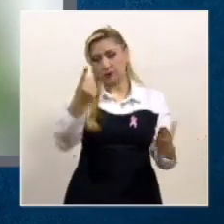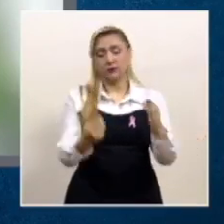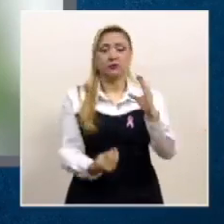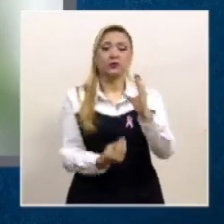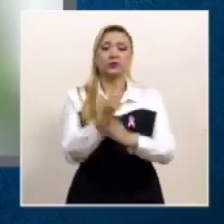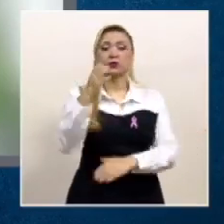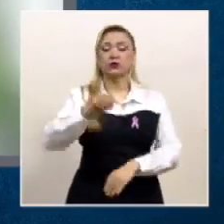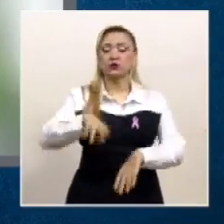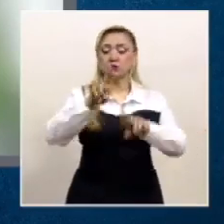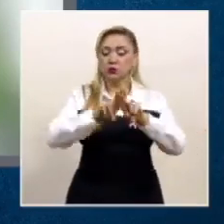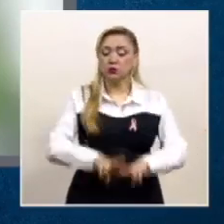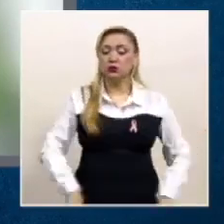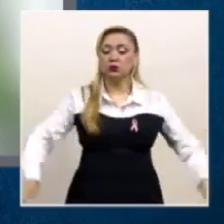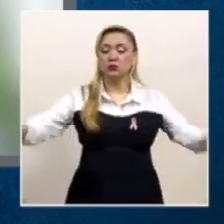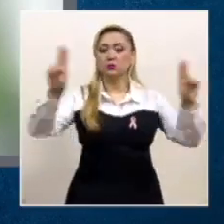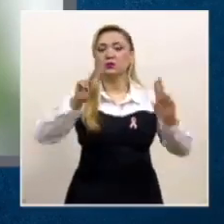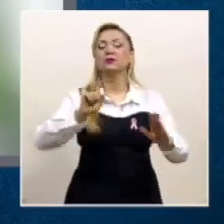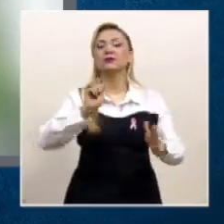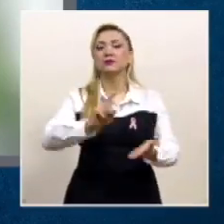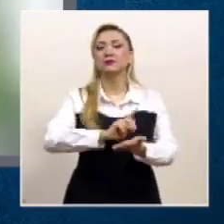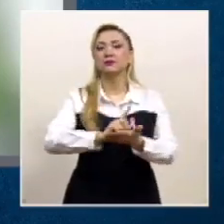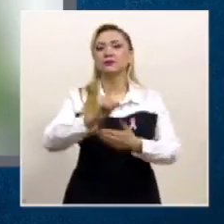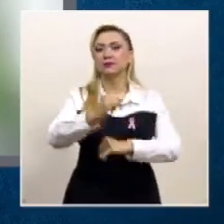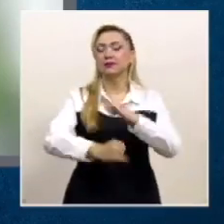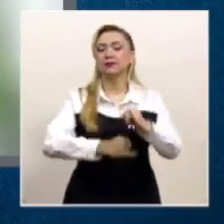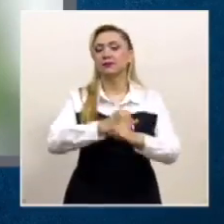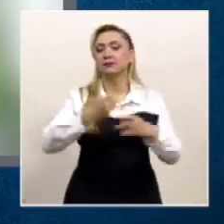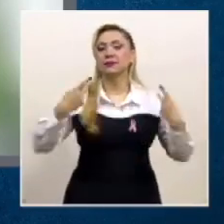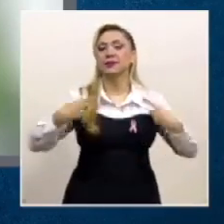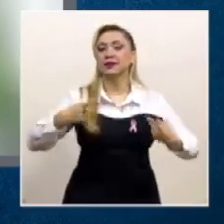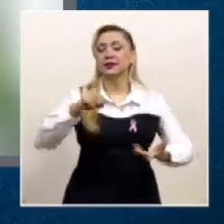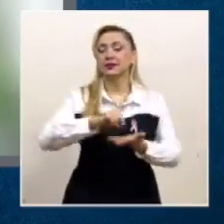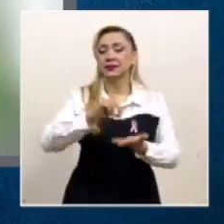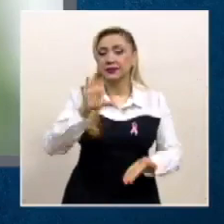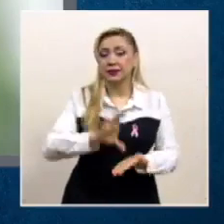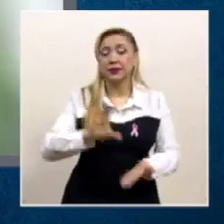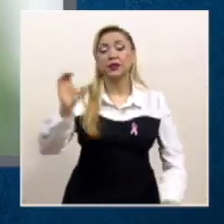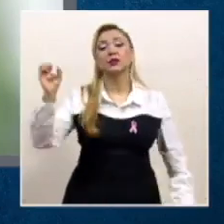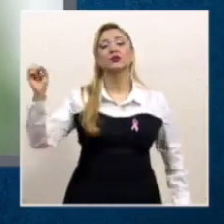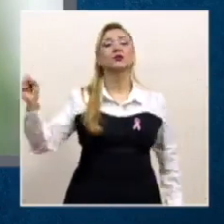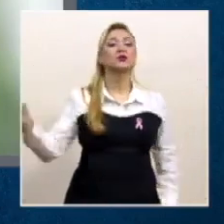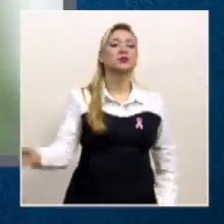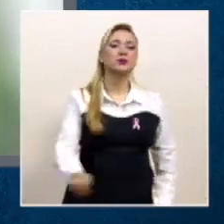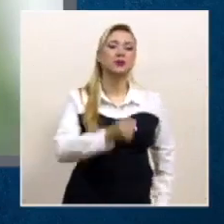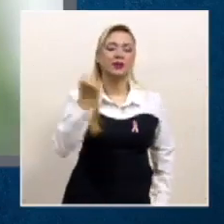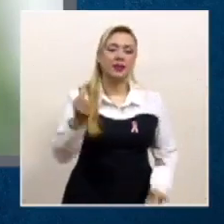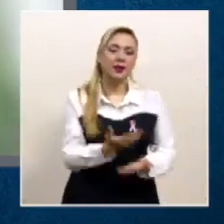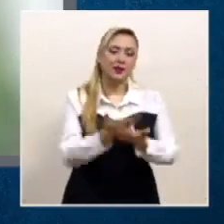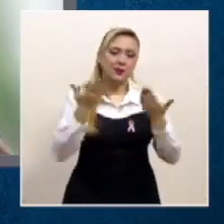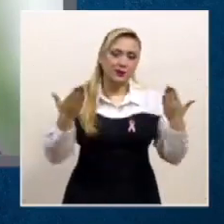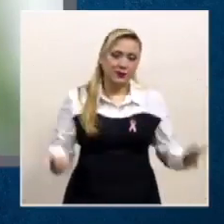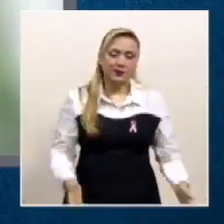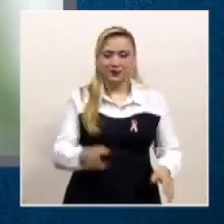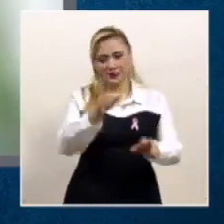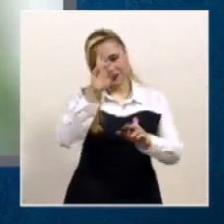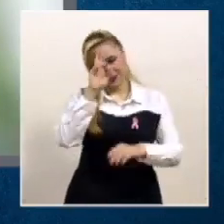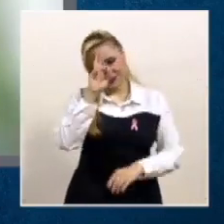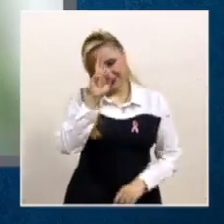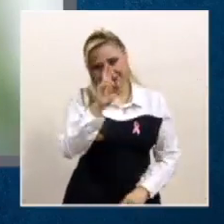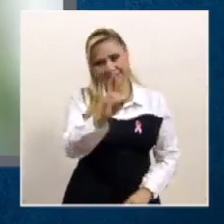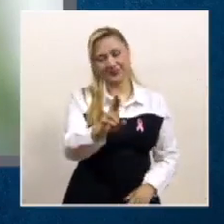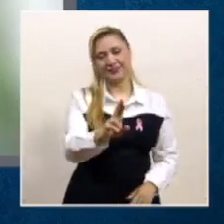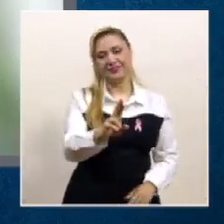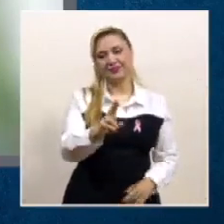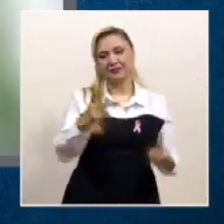Naciones Unidas sobre los derechos de las personas con discapacidad, afortunadamente este modelo social se instaura